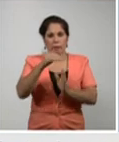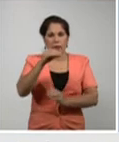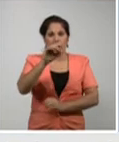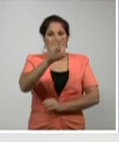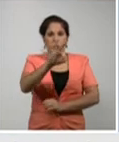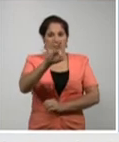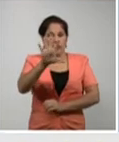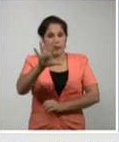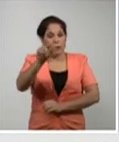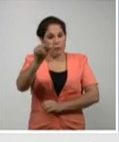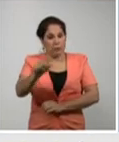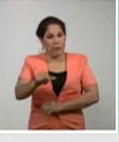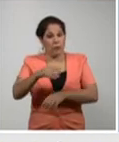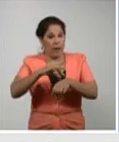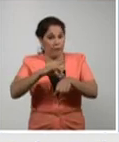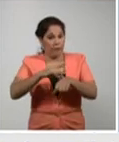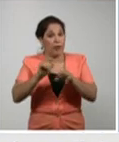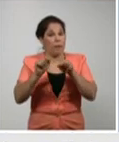11.187.085 casos activos